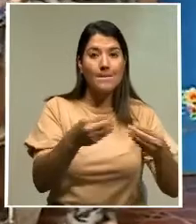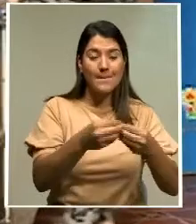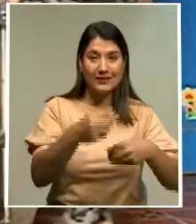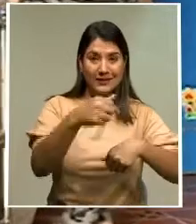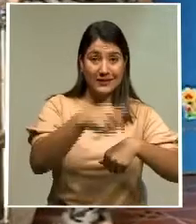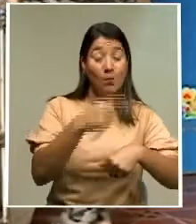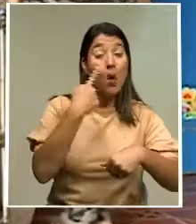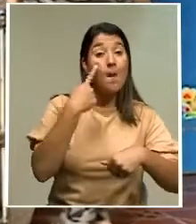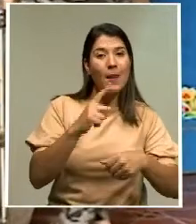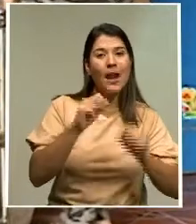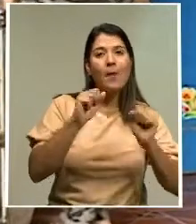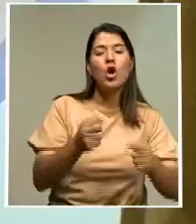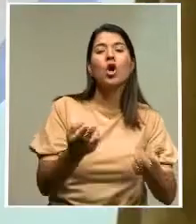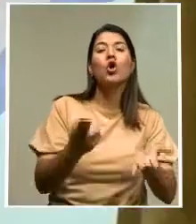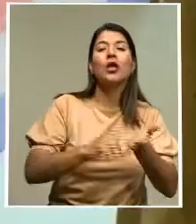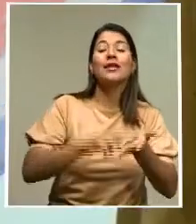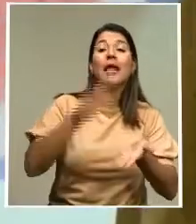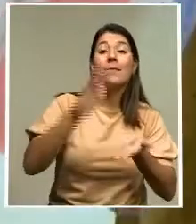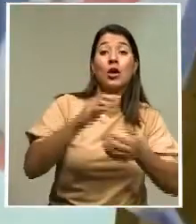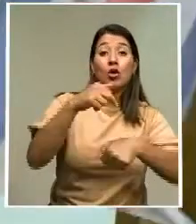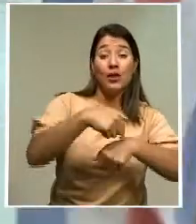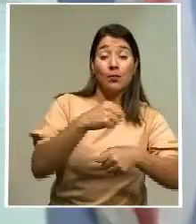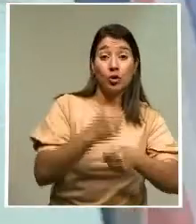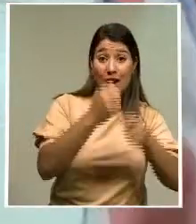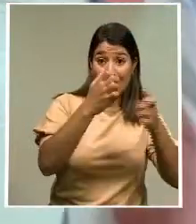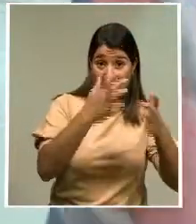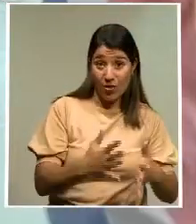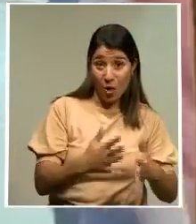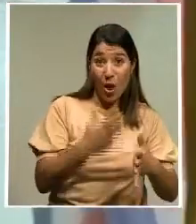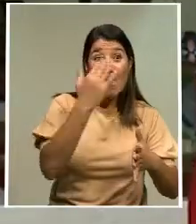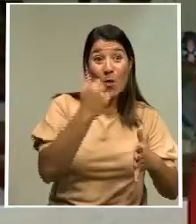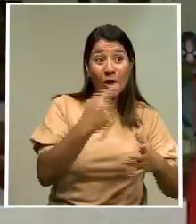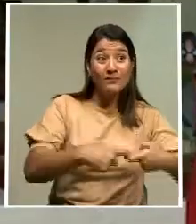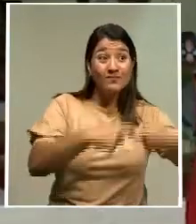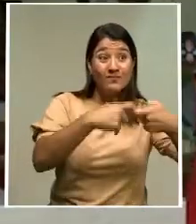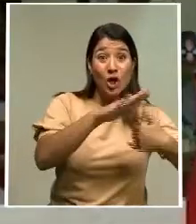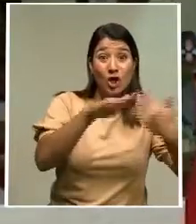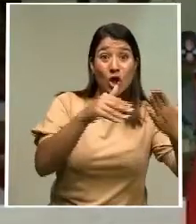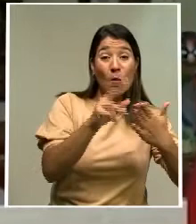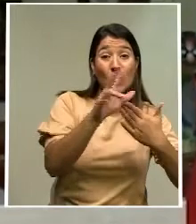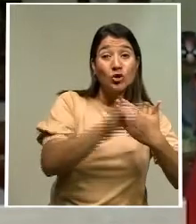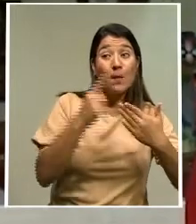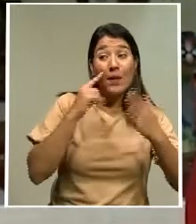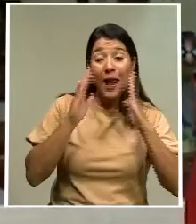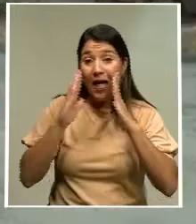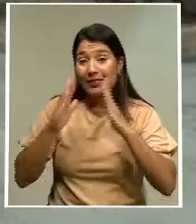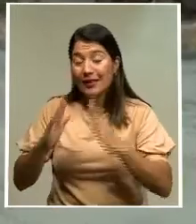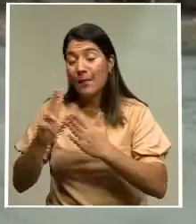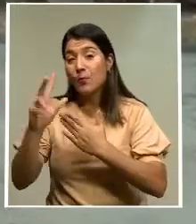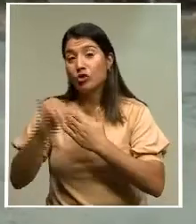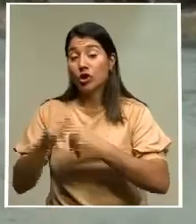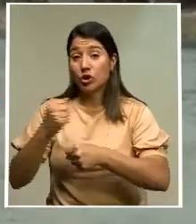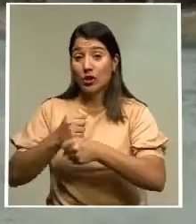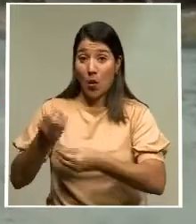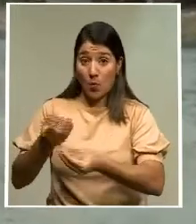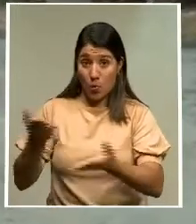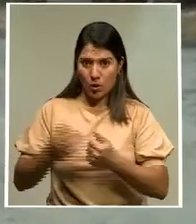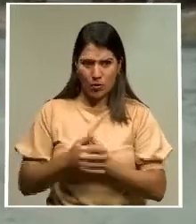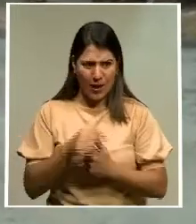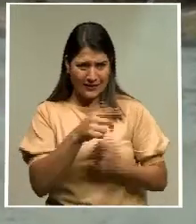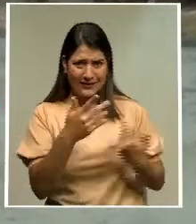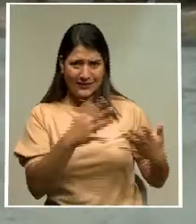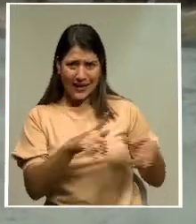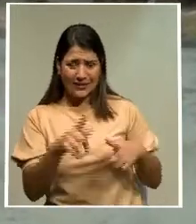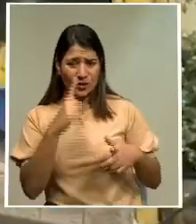de jornadas de trabajo en el sector turismo ante la declaratoria de emergencia nacional, el cual estaba listo para ser aprobado. La